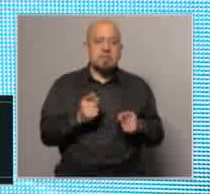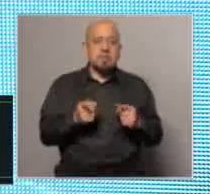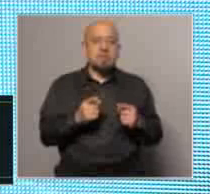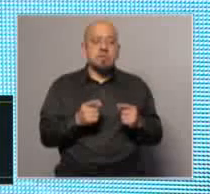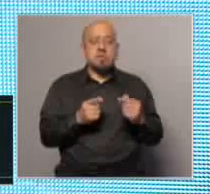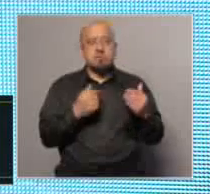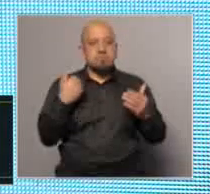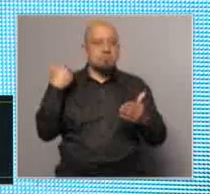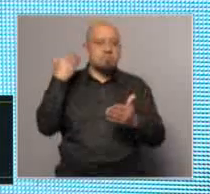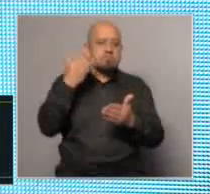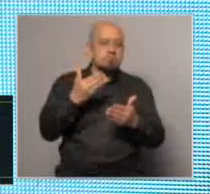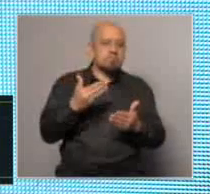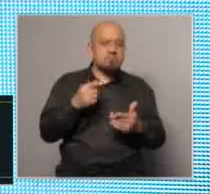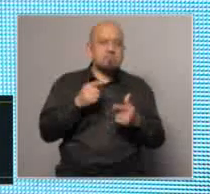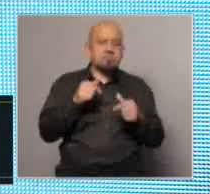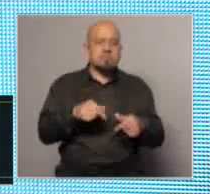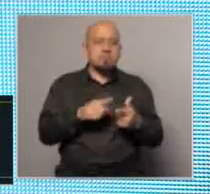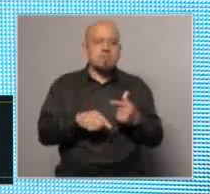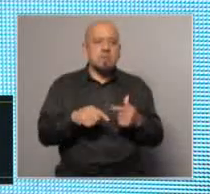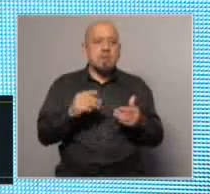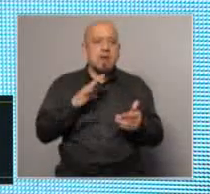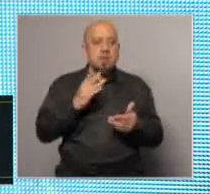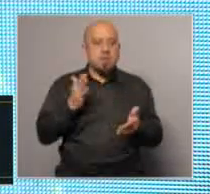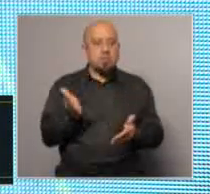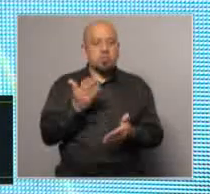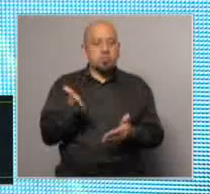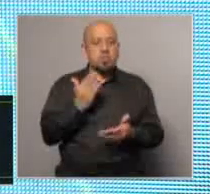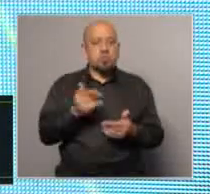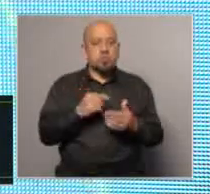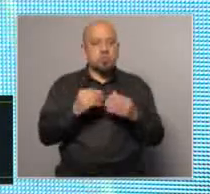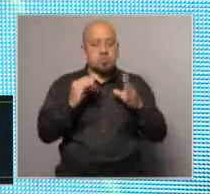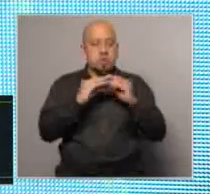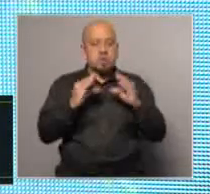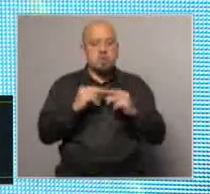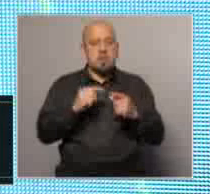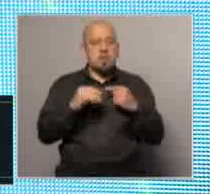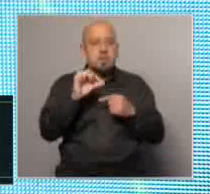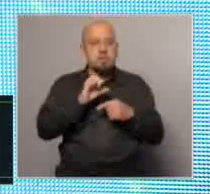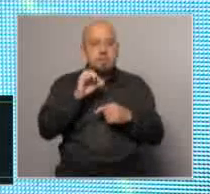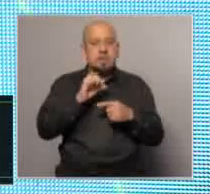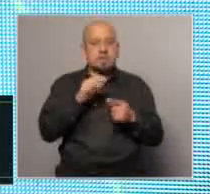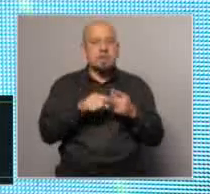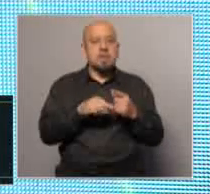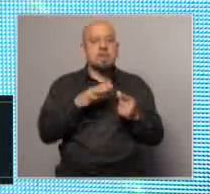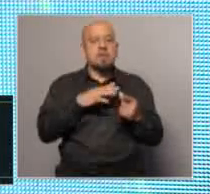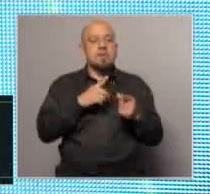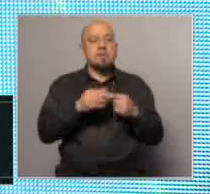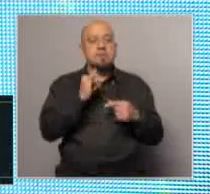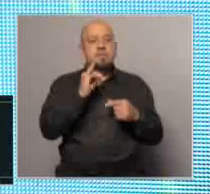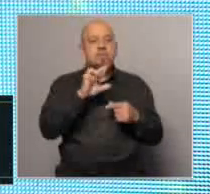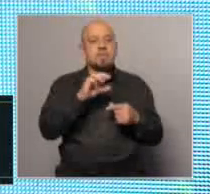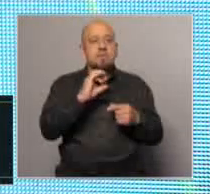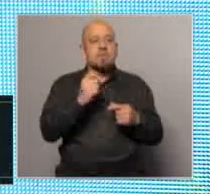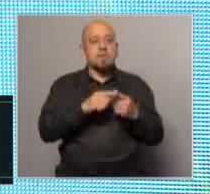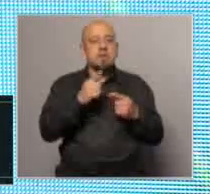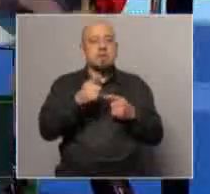dada, digamos. Teníamos tenemos una producción de cannabis en las empresas que están instaladas en el predio que tiene el IRCA en